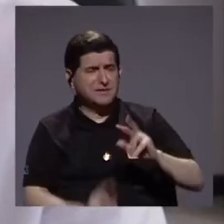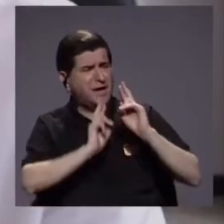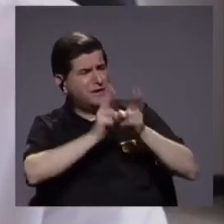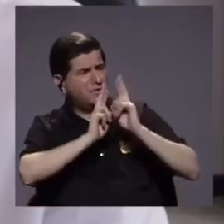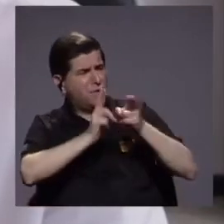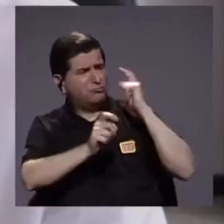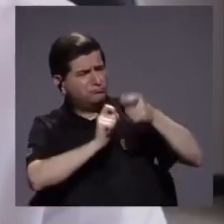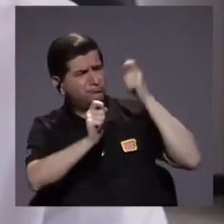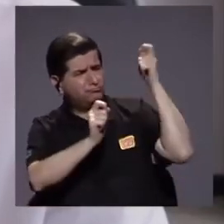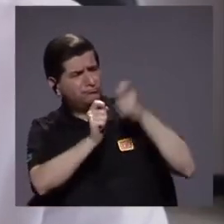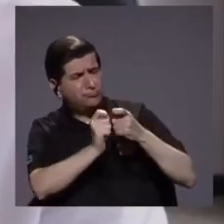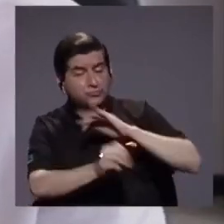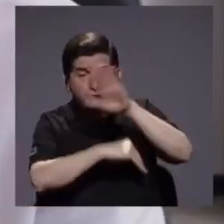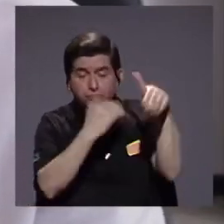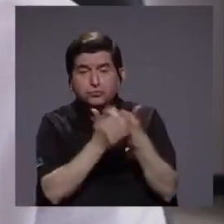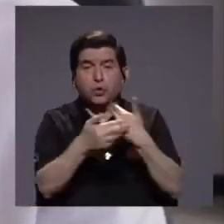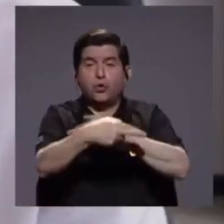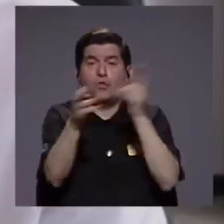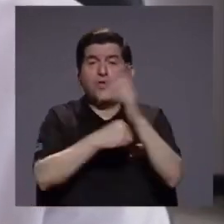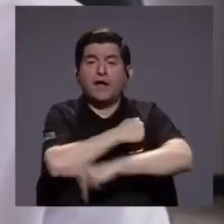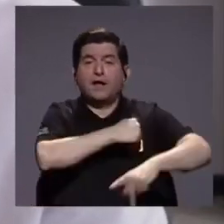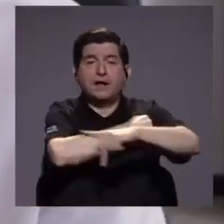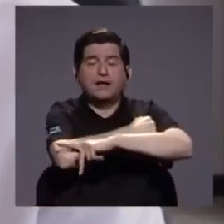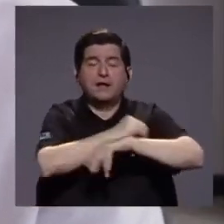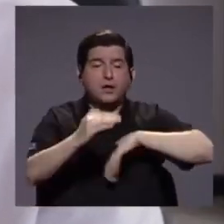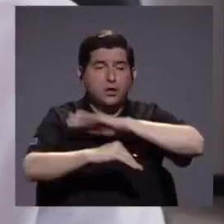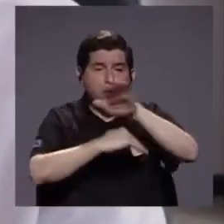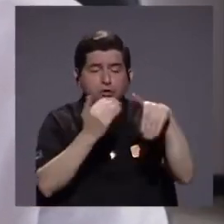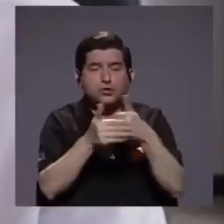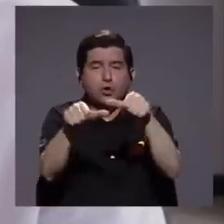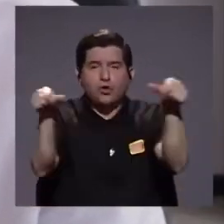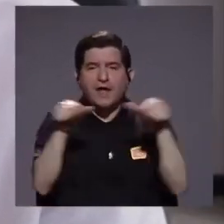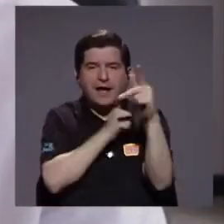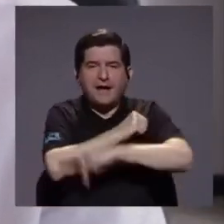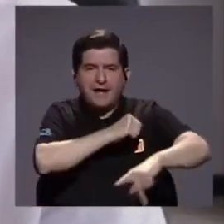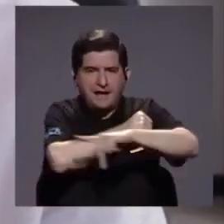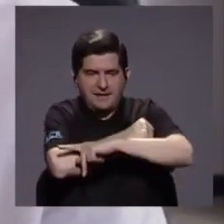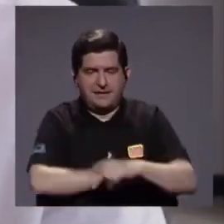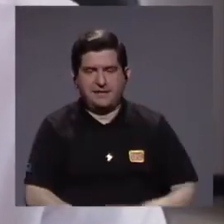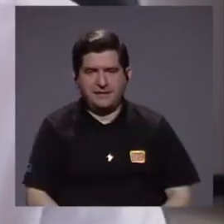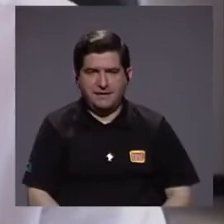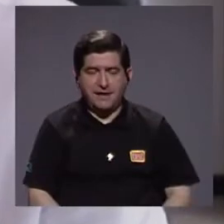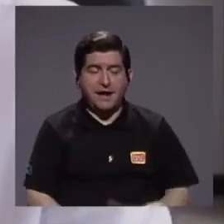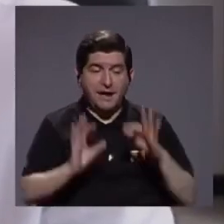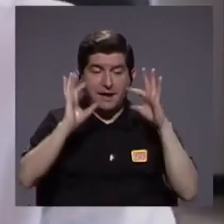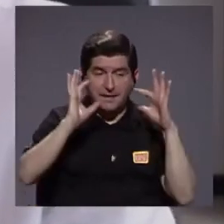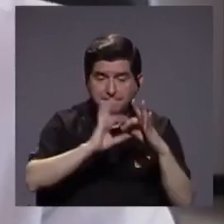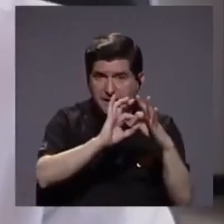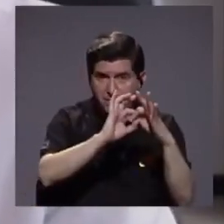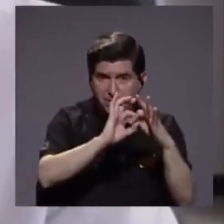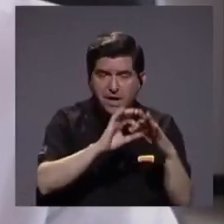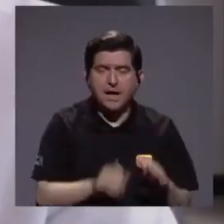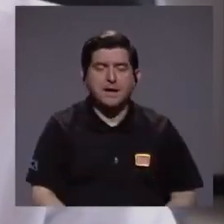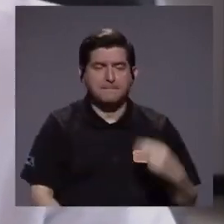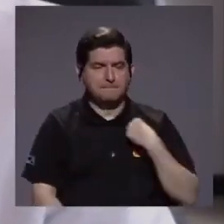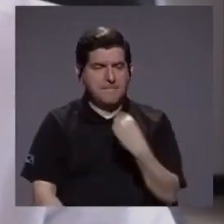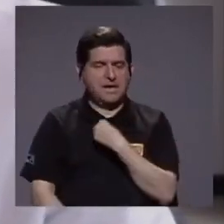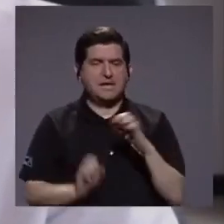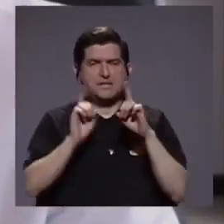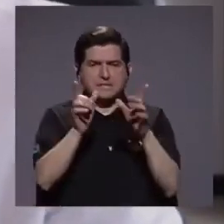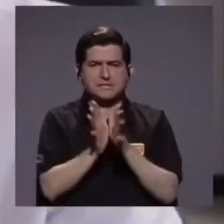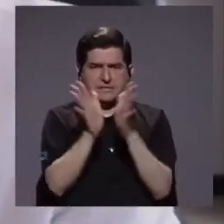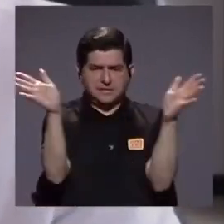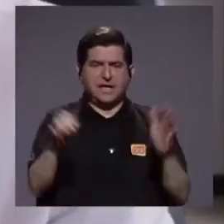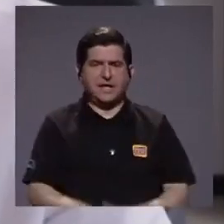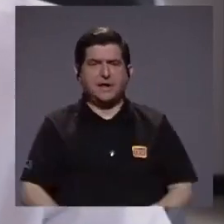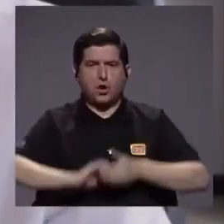respuesta específicamente a todas las regiones del país, a todos los sectores del país, y en este sentido la vinculación con el Ministerio de Educación Pública,